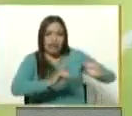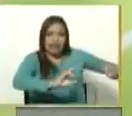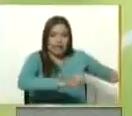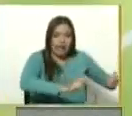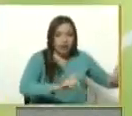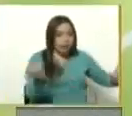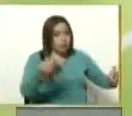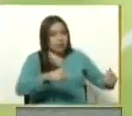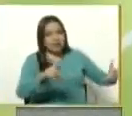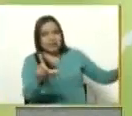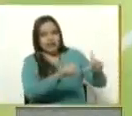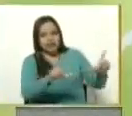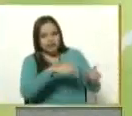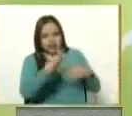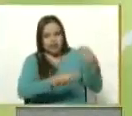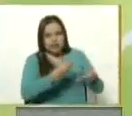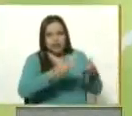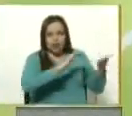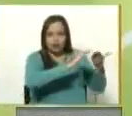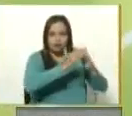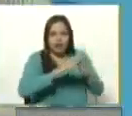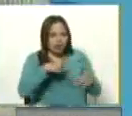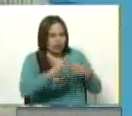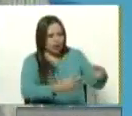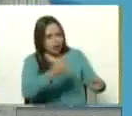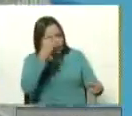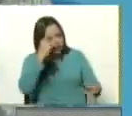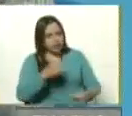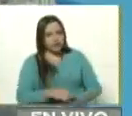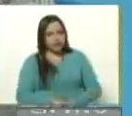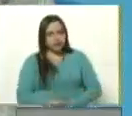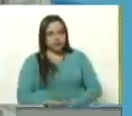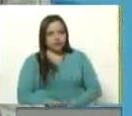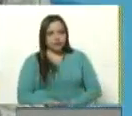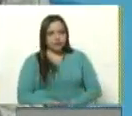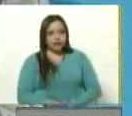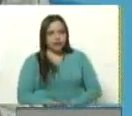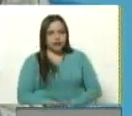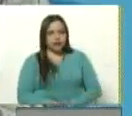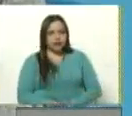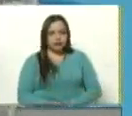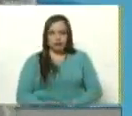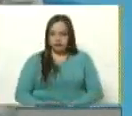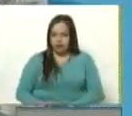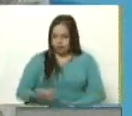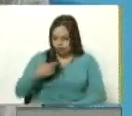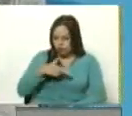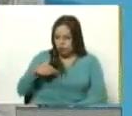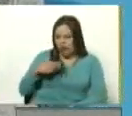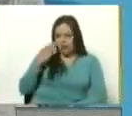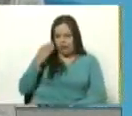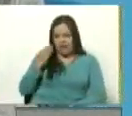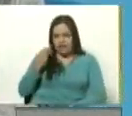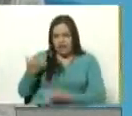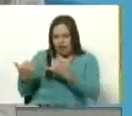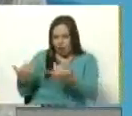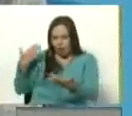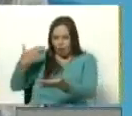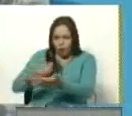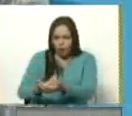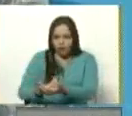comunitarias que se lleva a cabo diariamente. Mira, te hablo de nuestra experiencia concreta. Nosotros actualmente tenemos